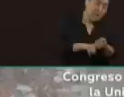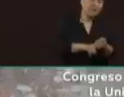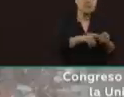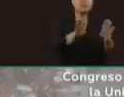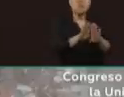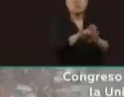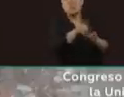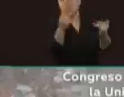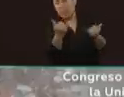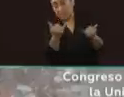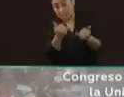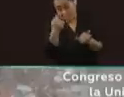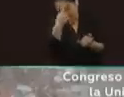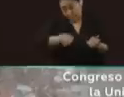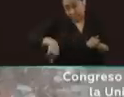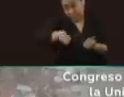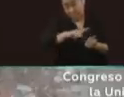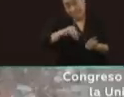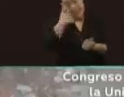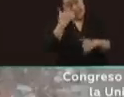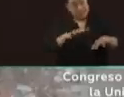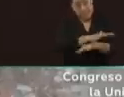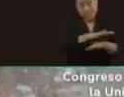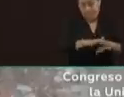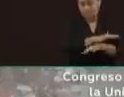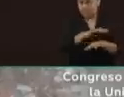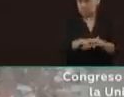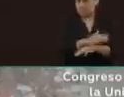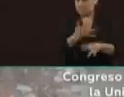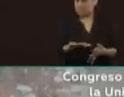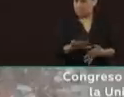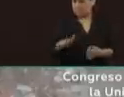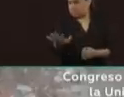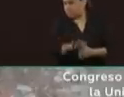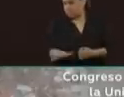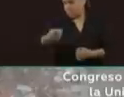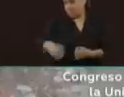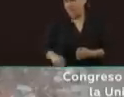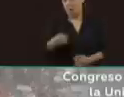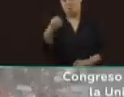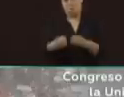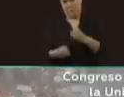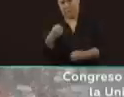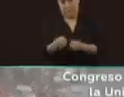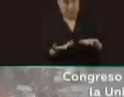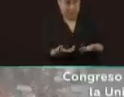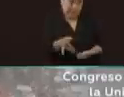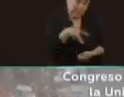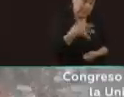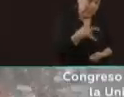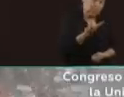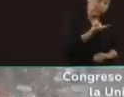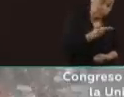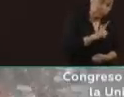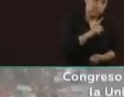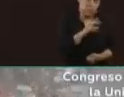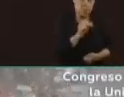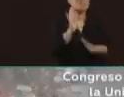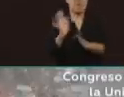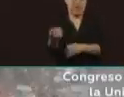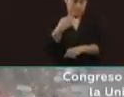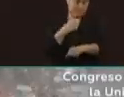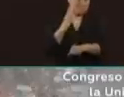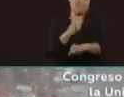desacatos que desde esta legislatura quieren hacer a una orden de un juez, porque nos guste o no nos guste, ya nos